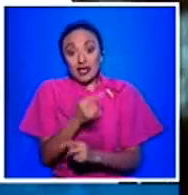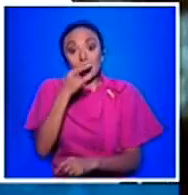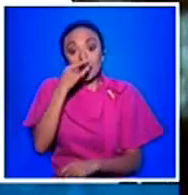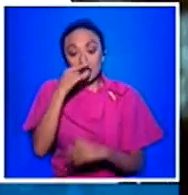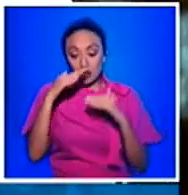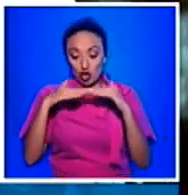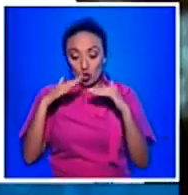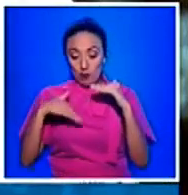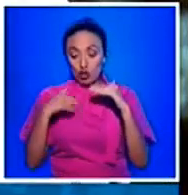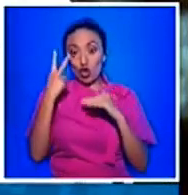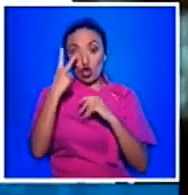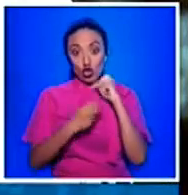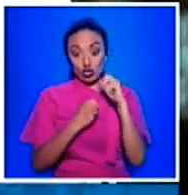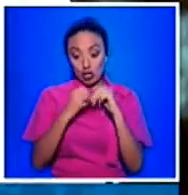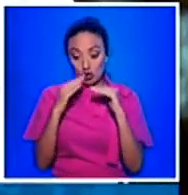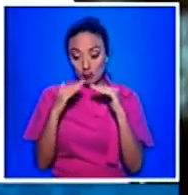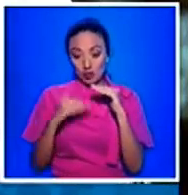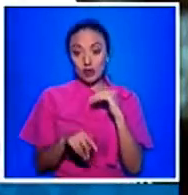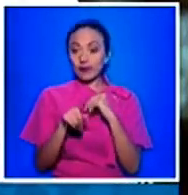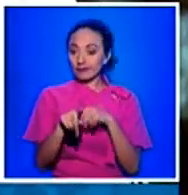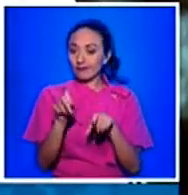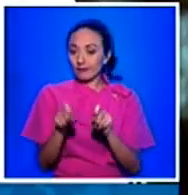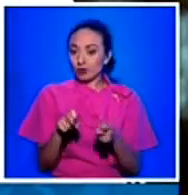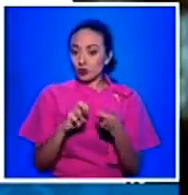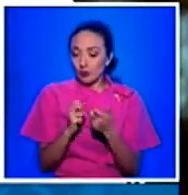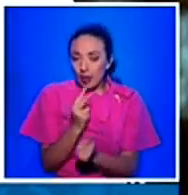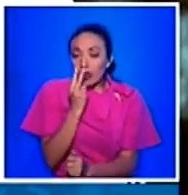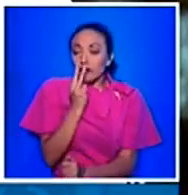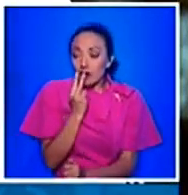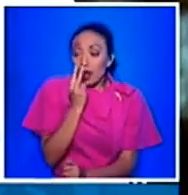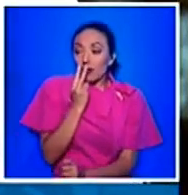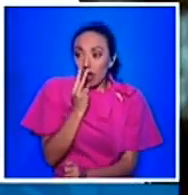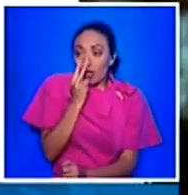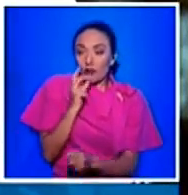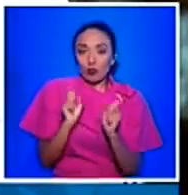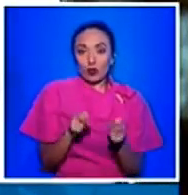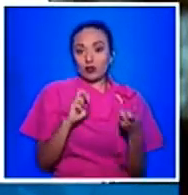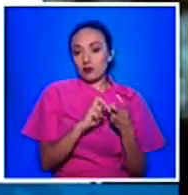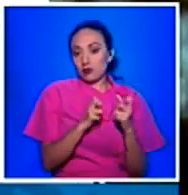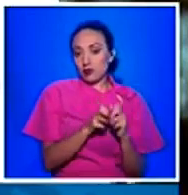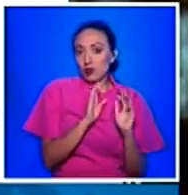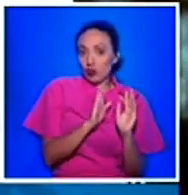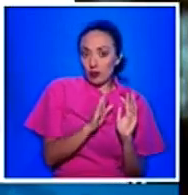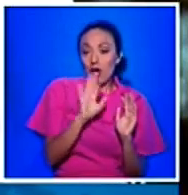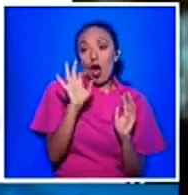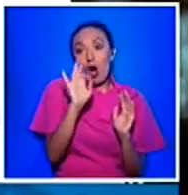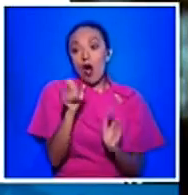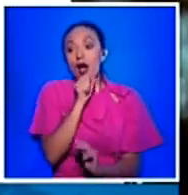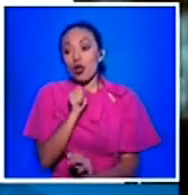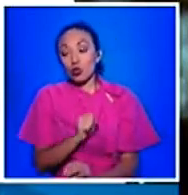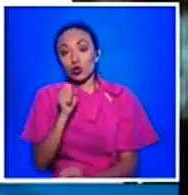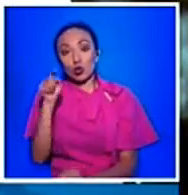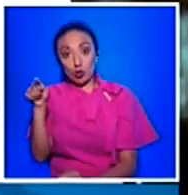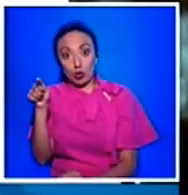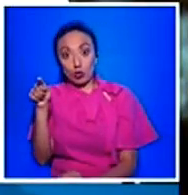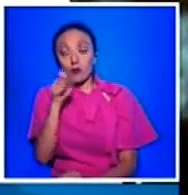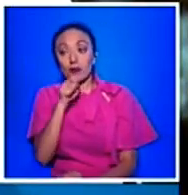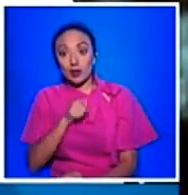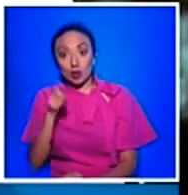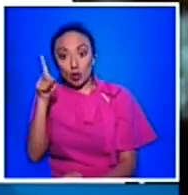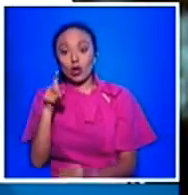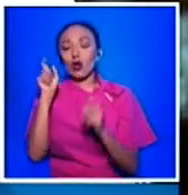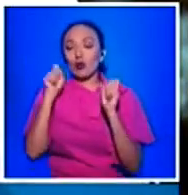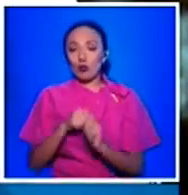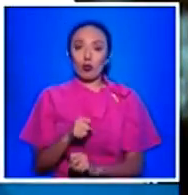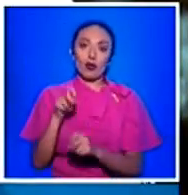menores de 2 años, estos ya pueden tener problemas de las vías respiratorias inferiores. O en el otro extremo, que son los adultos mayores, ellos igual pueden tener